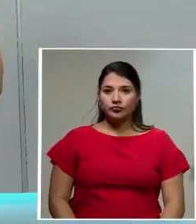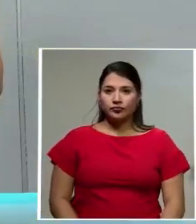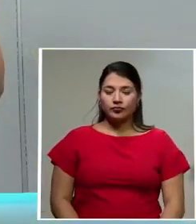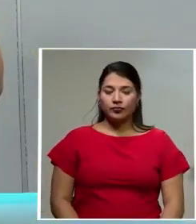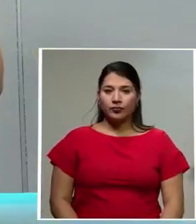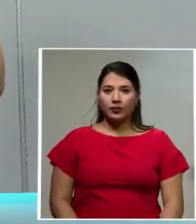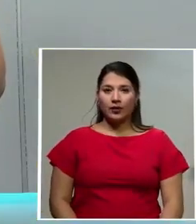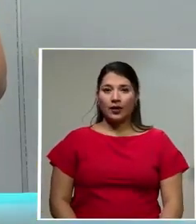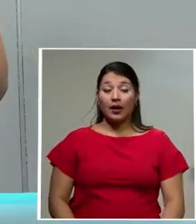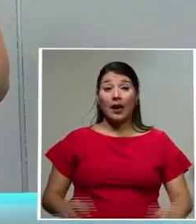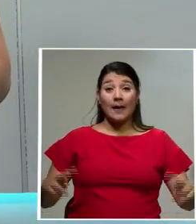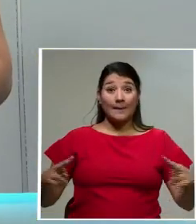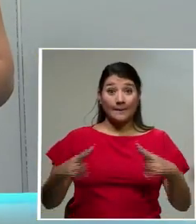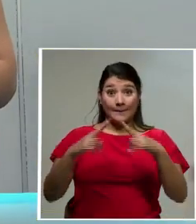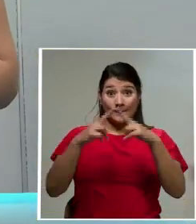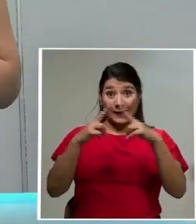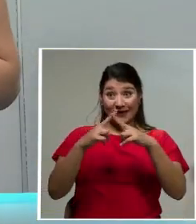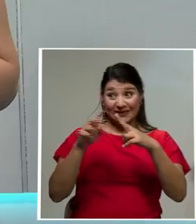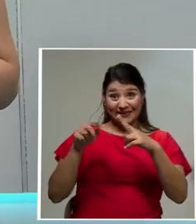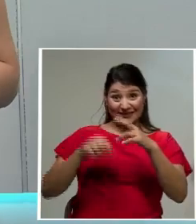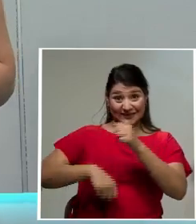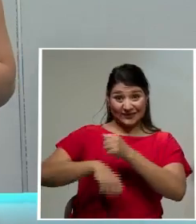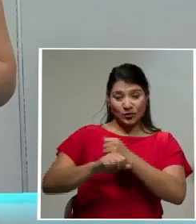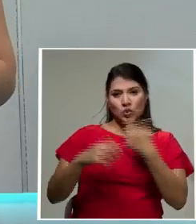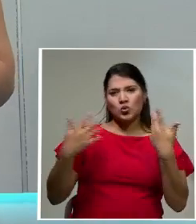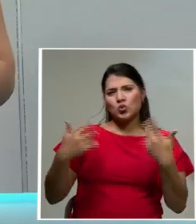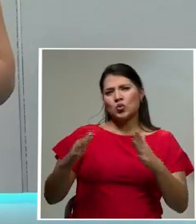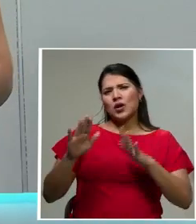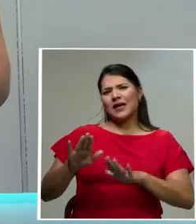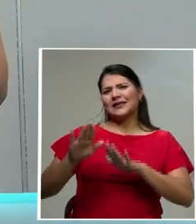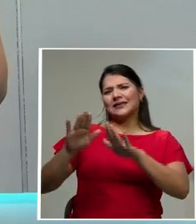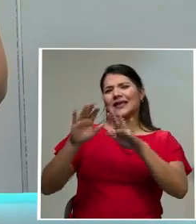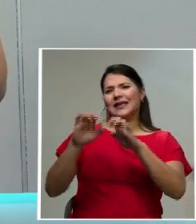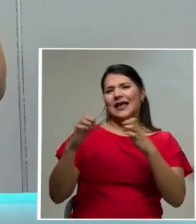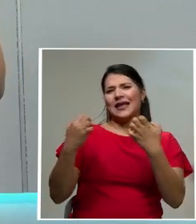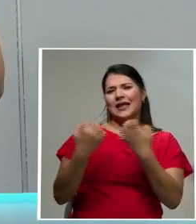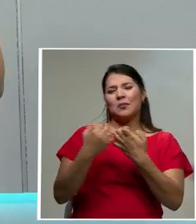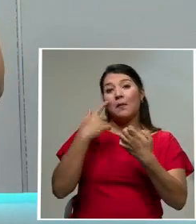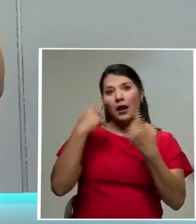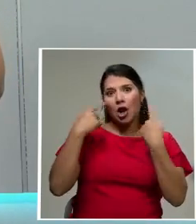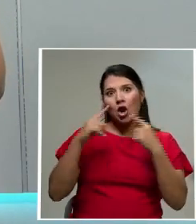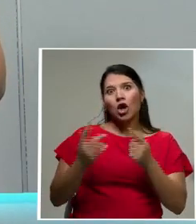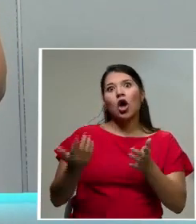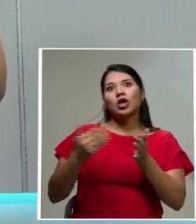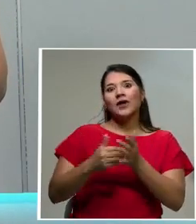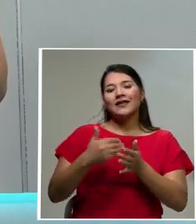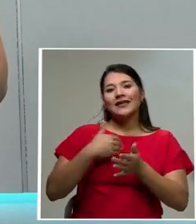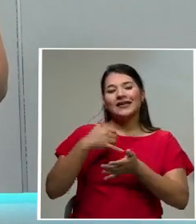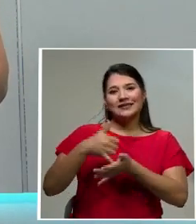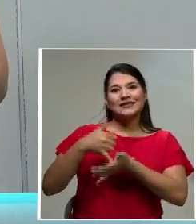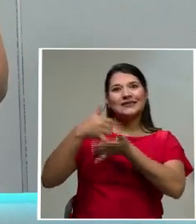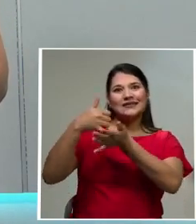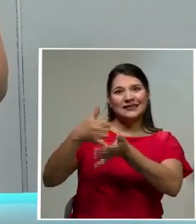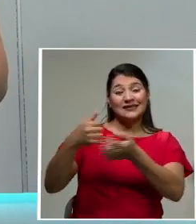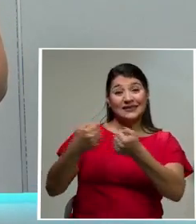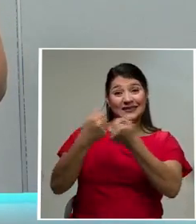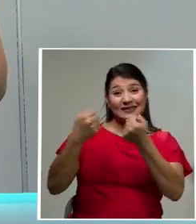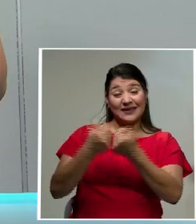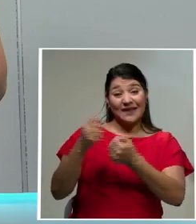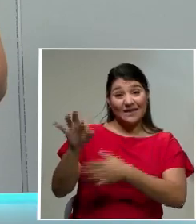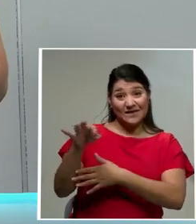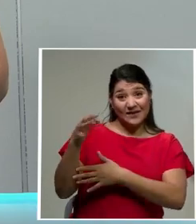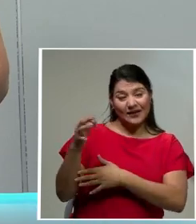Y el Paris Saint-Germain se armó un equipazo con el fin de recuperar el título de la Liga Francesa y por fin conseguir